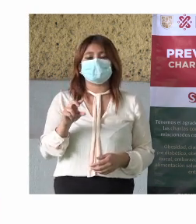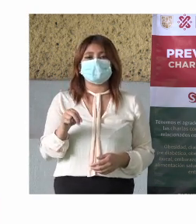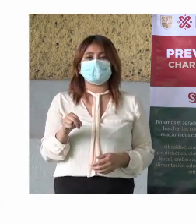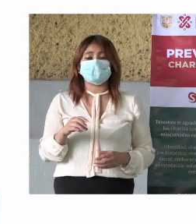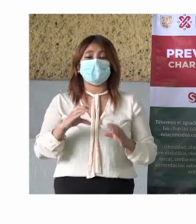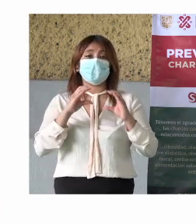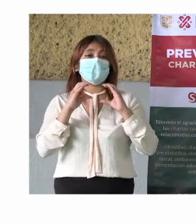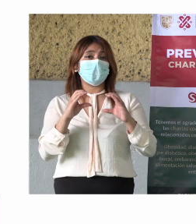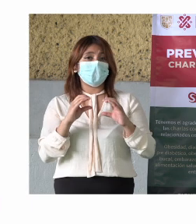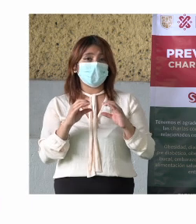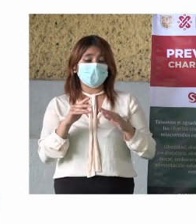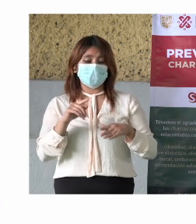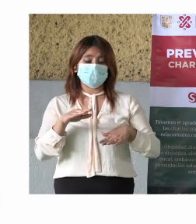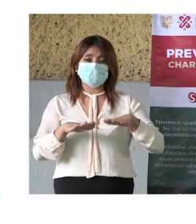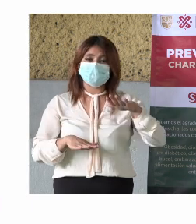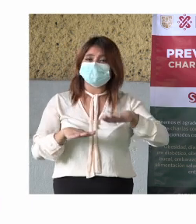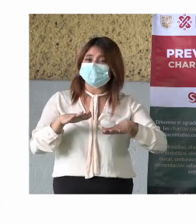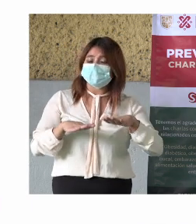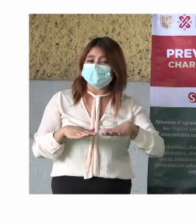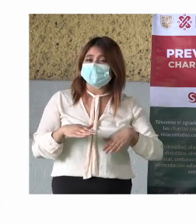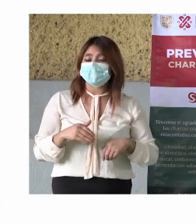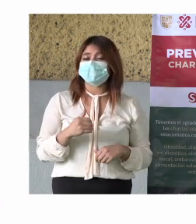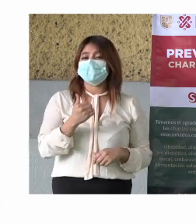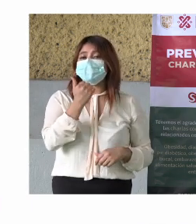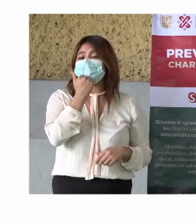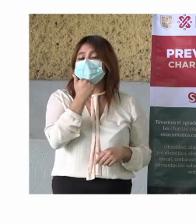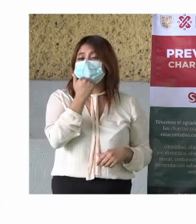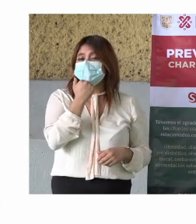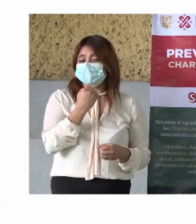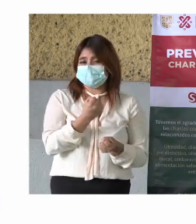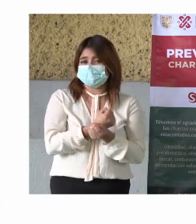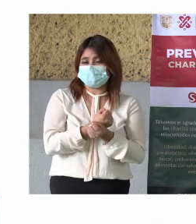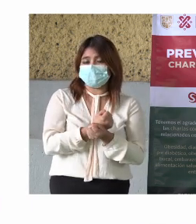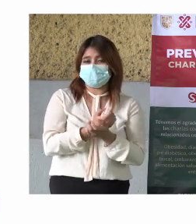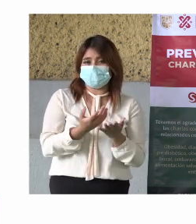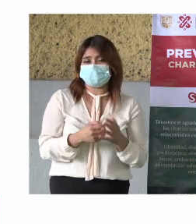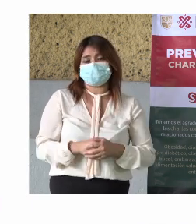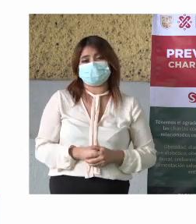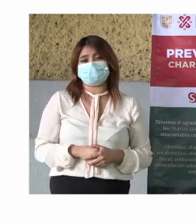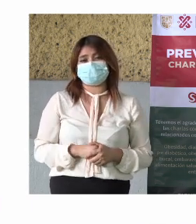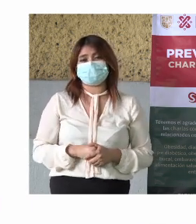glucosa que no se han logrado controlar con tratamiento tomado.